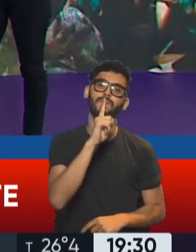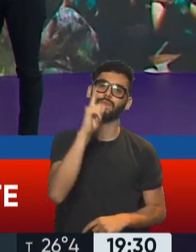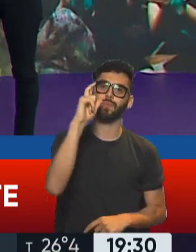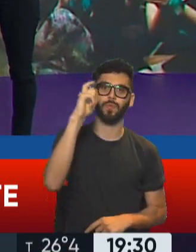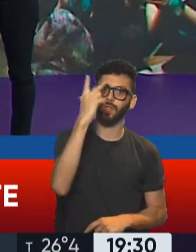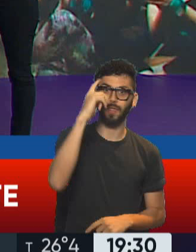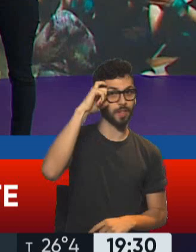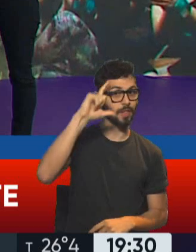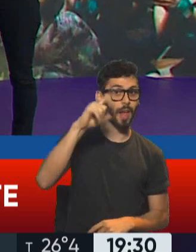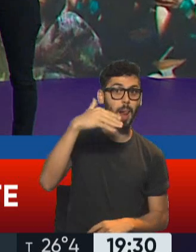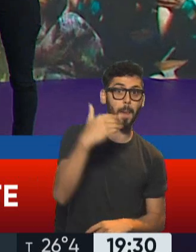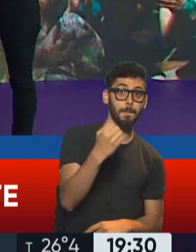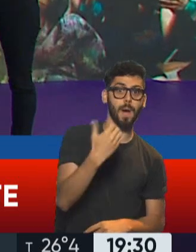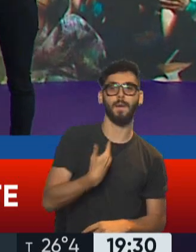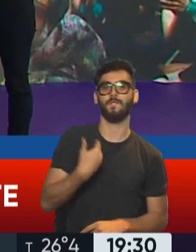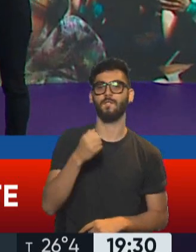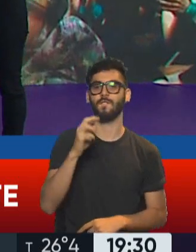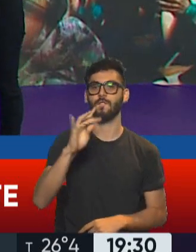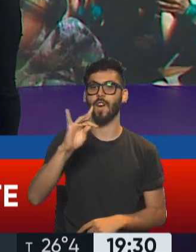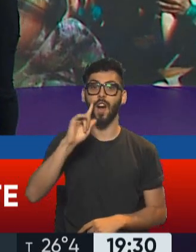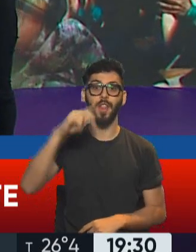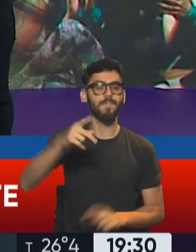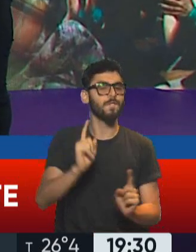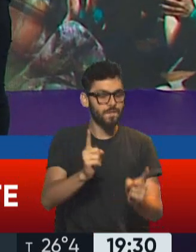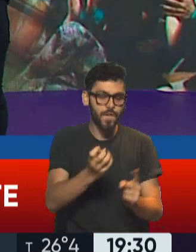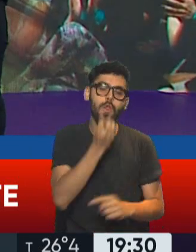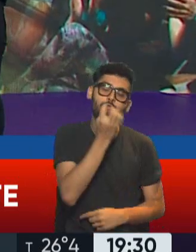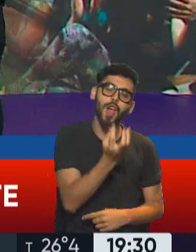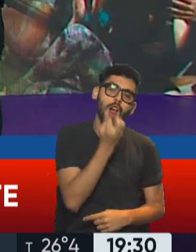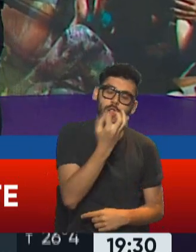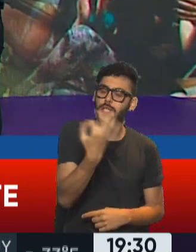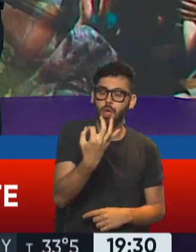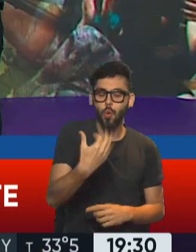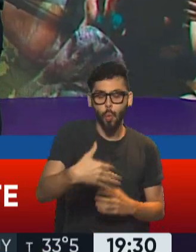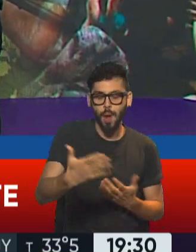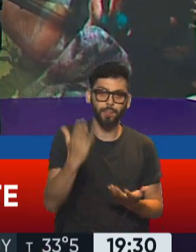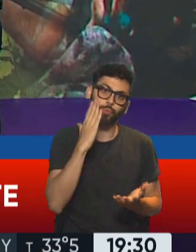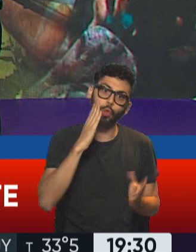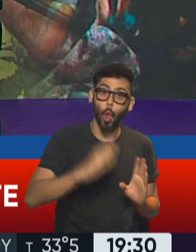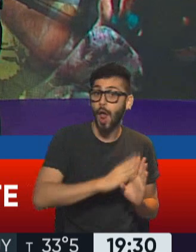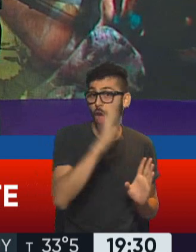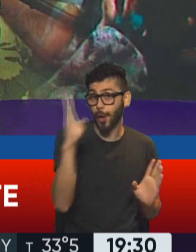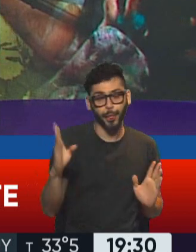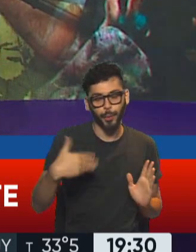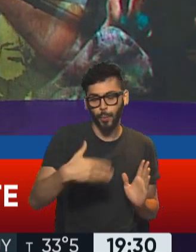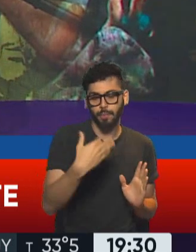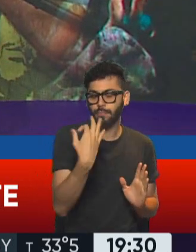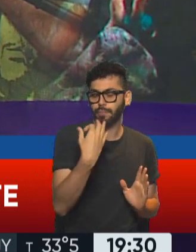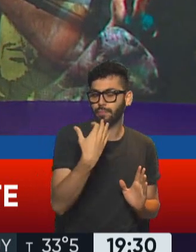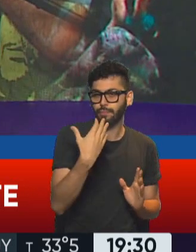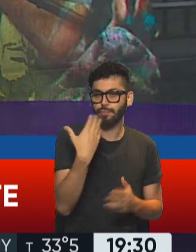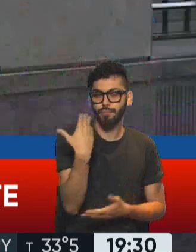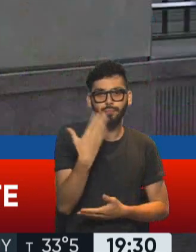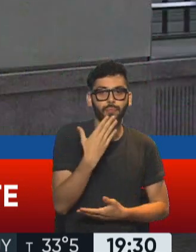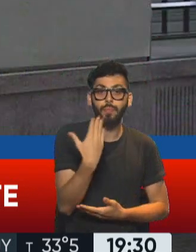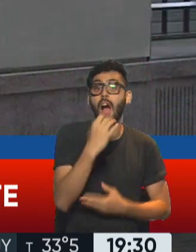Fardín y seguramente lo hará a lo largo de toda esta tarde y probablemente las primeras horas